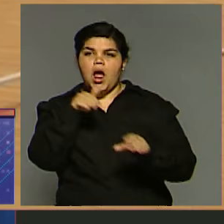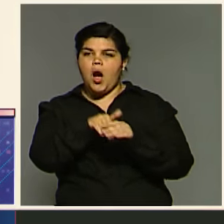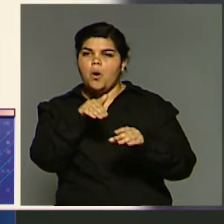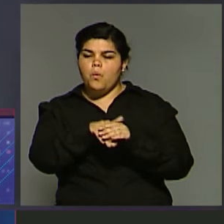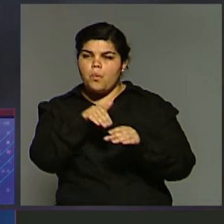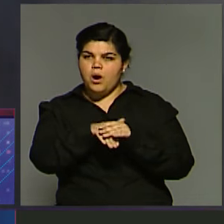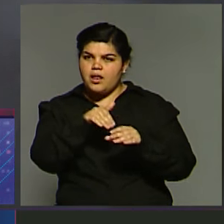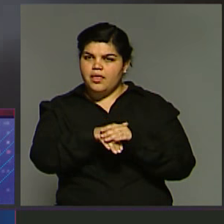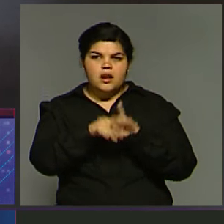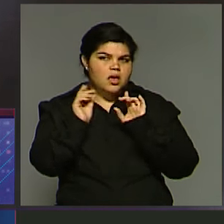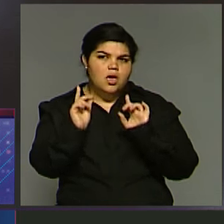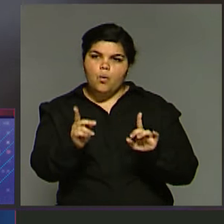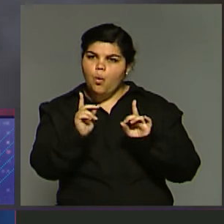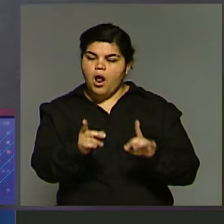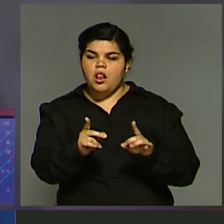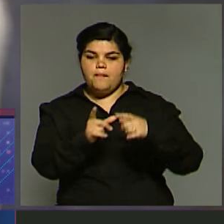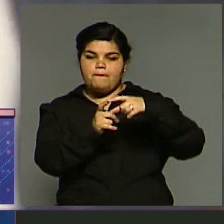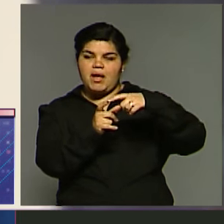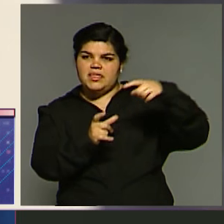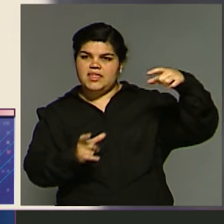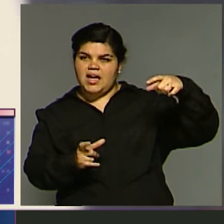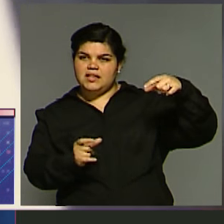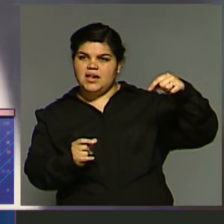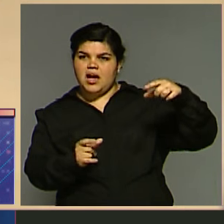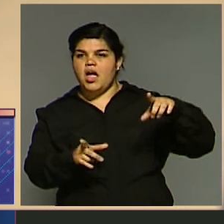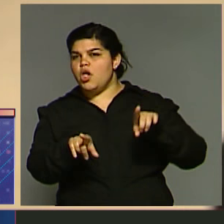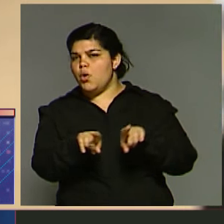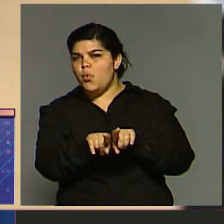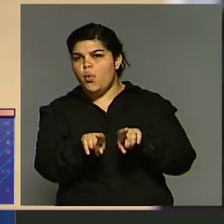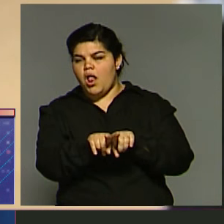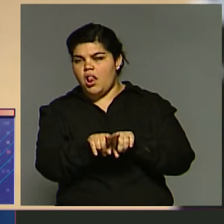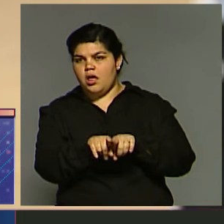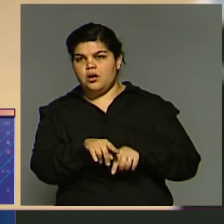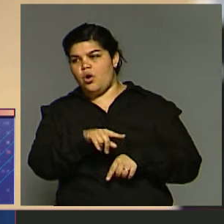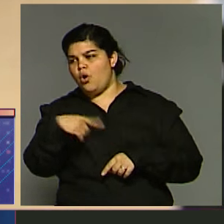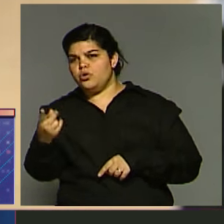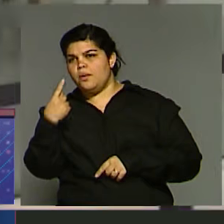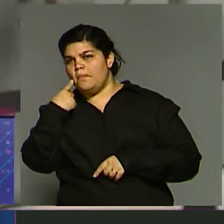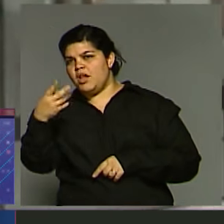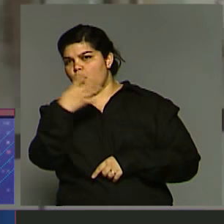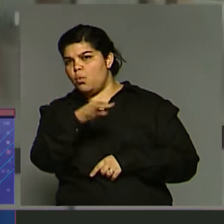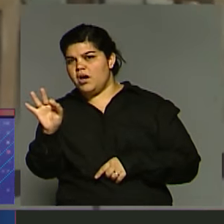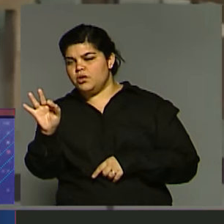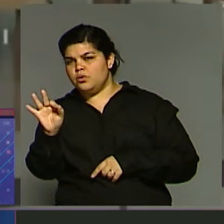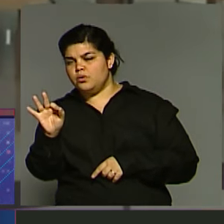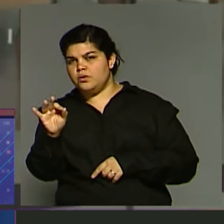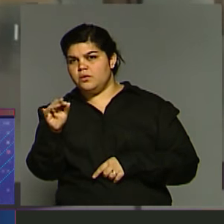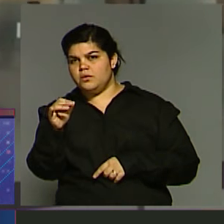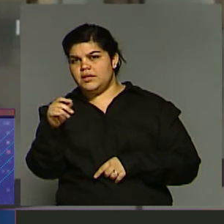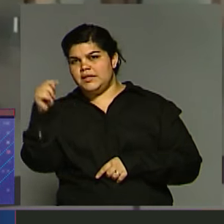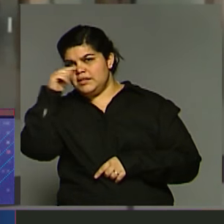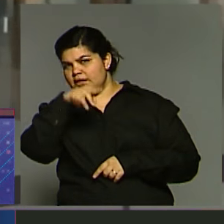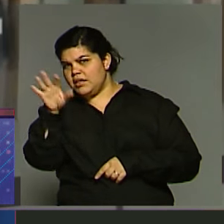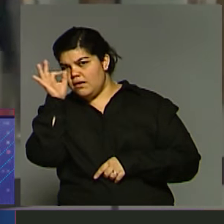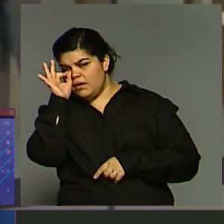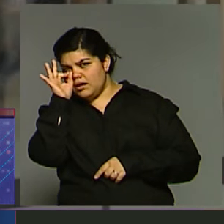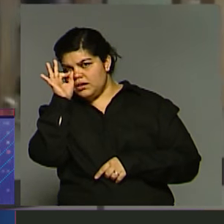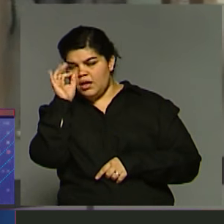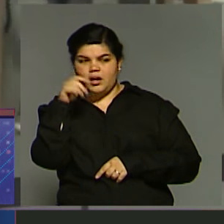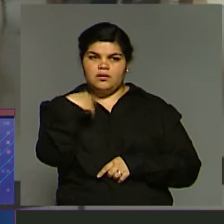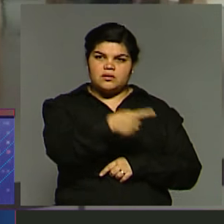y pantalla similar. Y, mejor dicho, la pantalla del otro era 1440, sí. Es 720, o sea, tiene esa